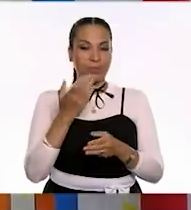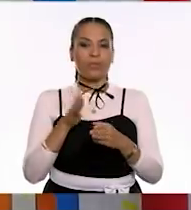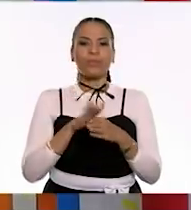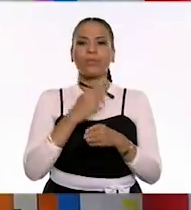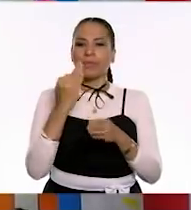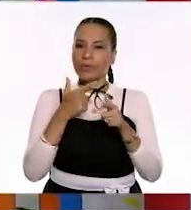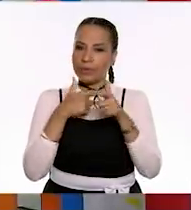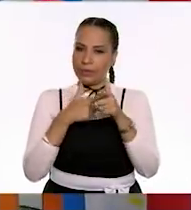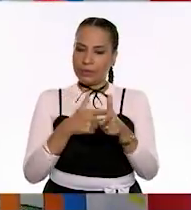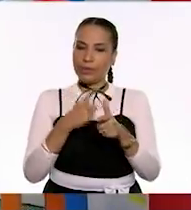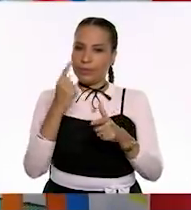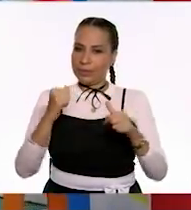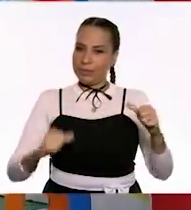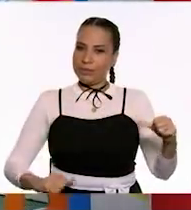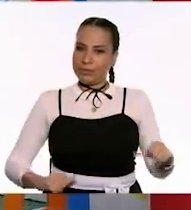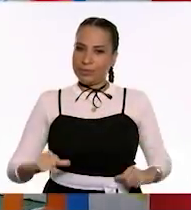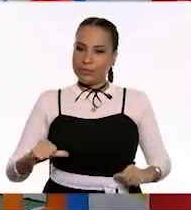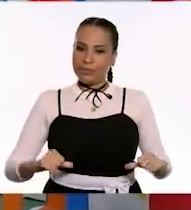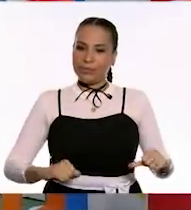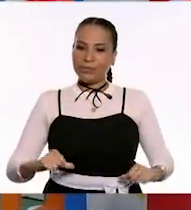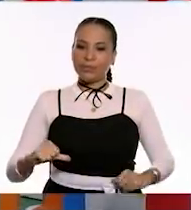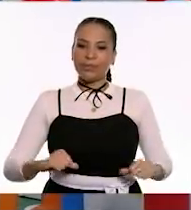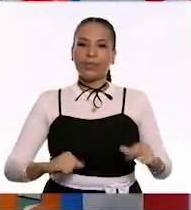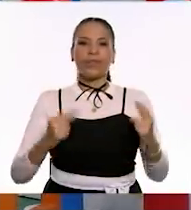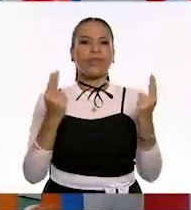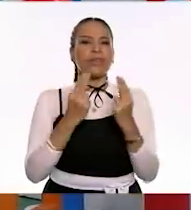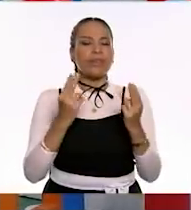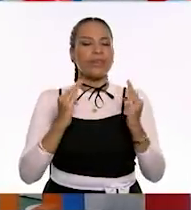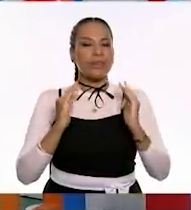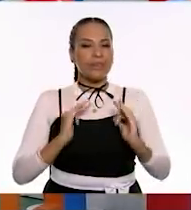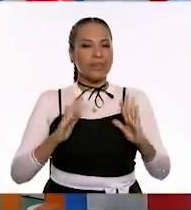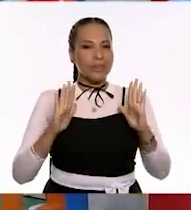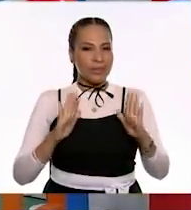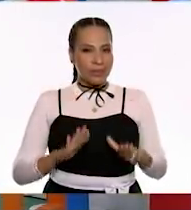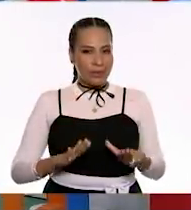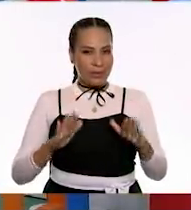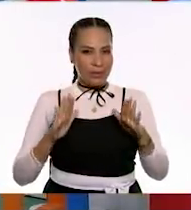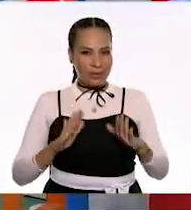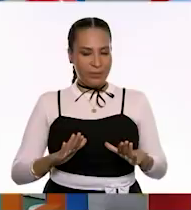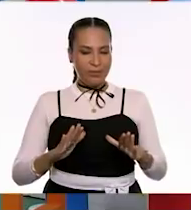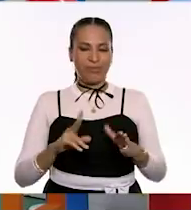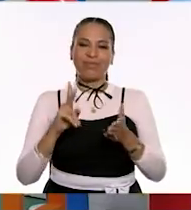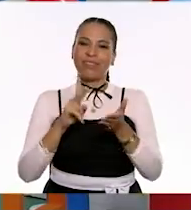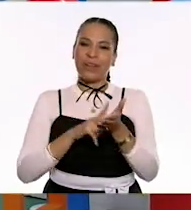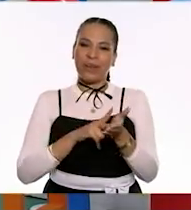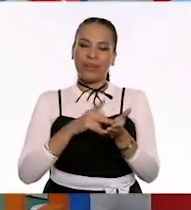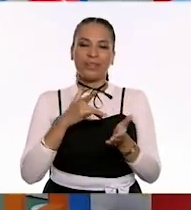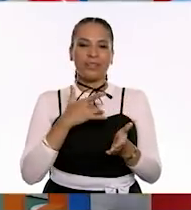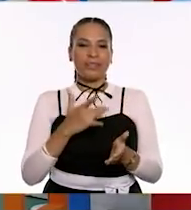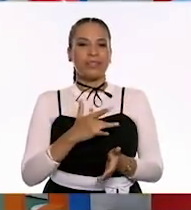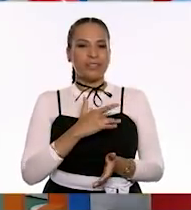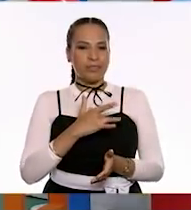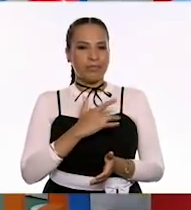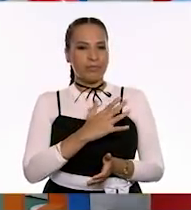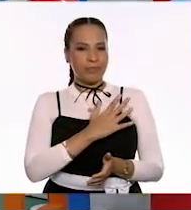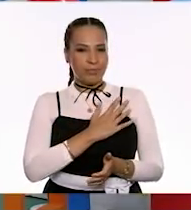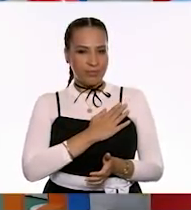Porque vamos a continuar con una actividad. Pero necesitamos tranquilizarnos. Nuevamente toquen su corazón.